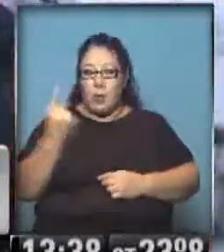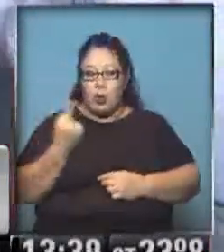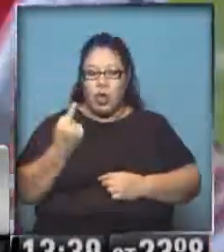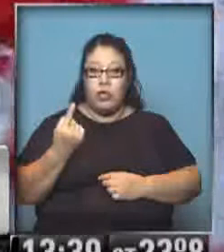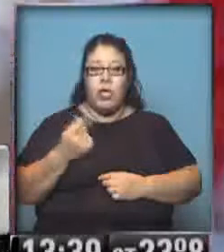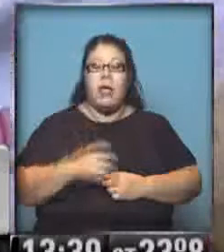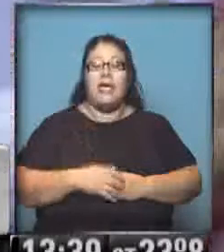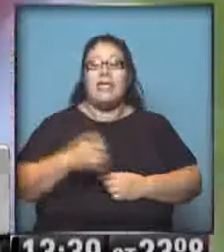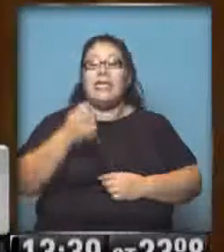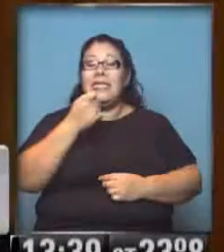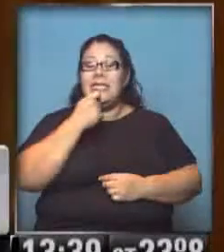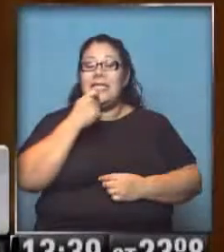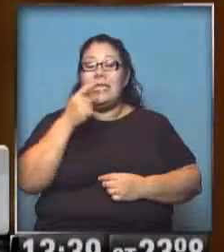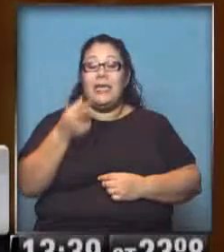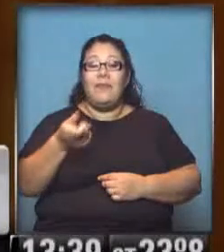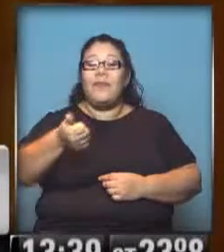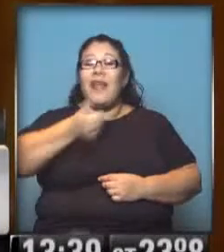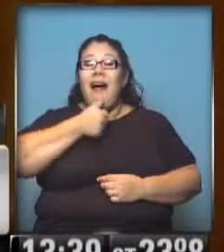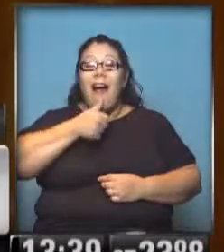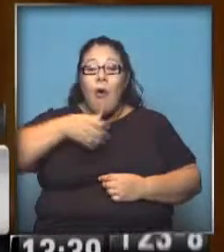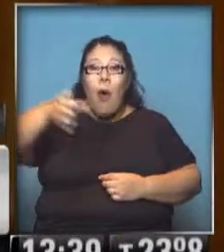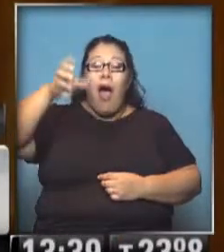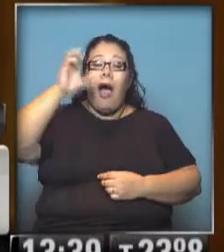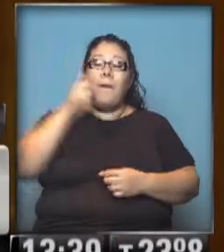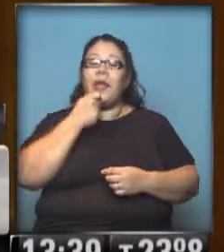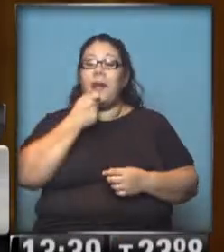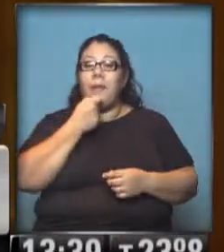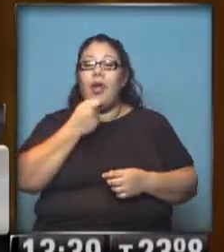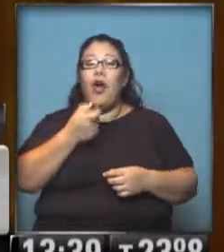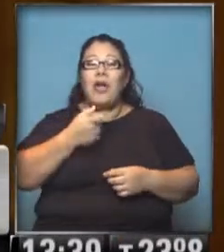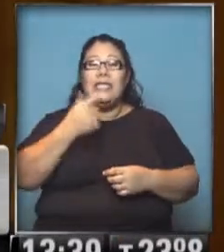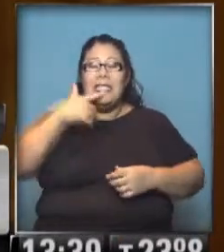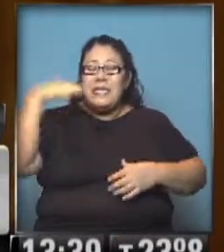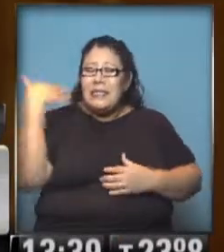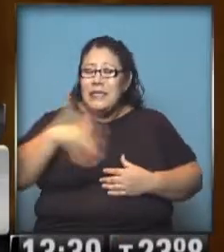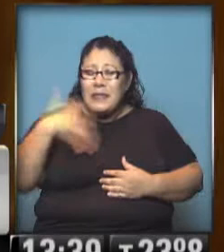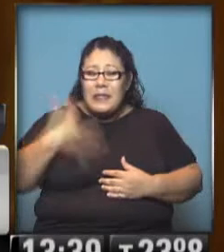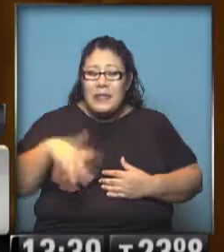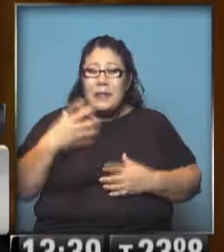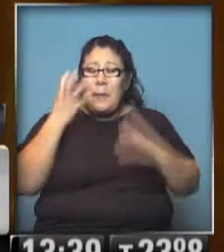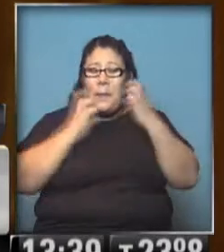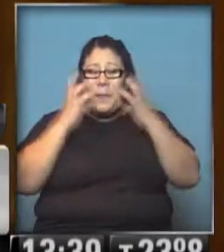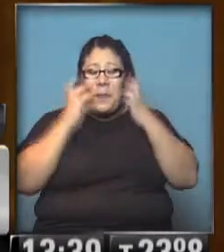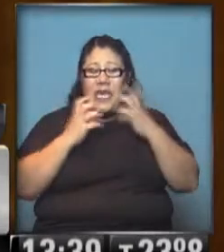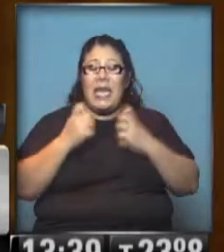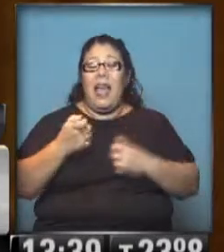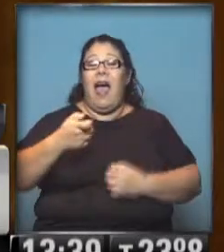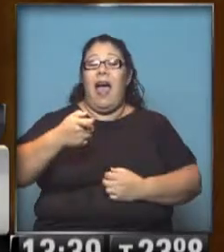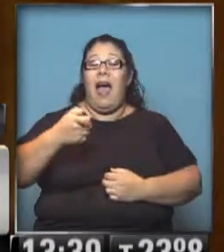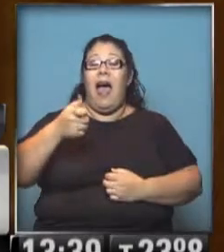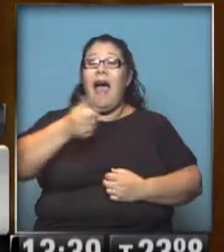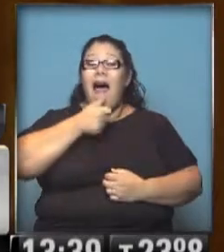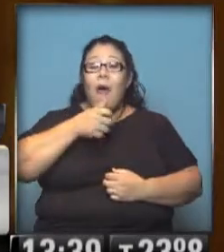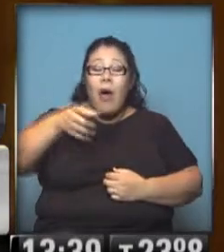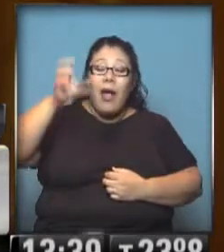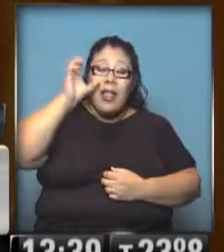sabe que la capsaicina es insoluble en agua por eso el agua no amerita y no merma los síntomas hay productos que están publicados como el